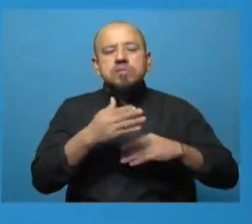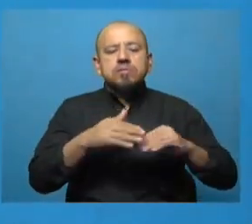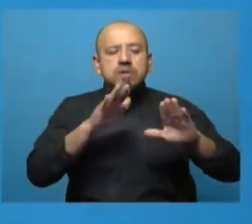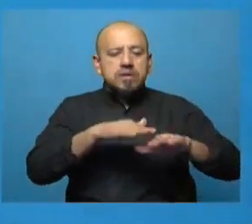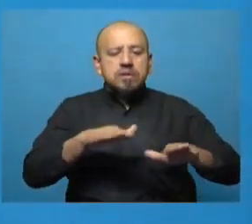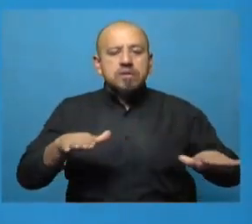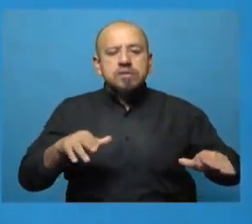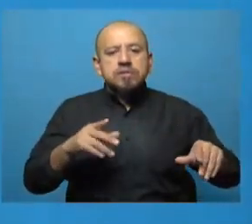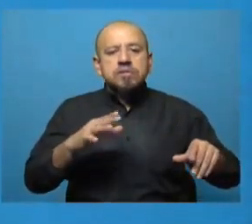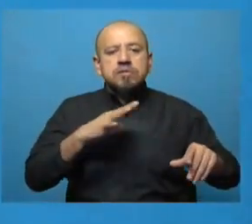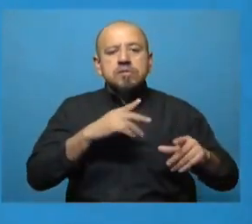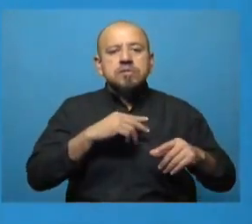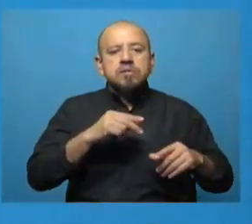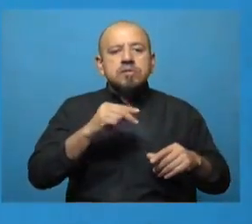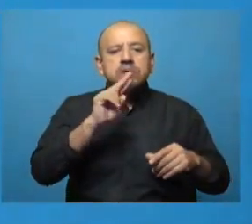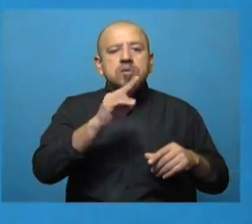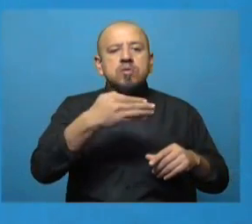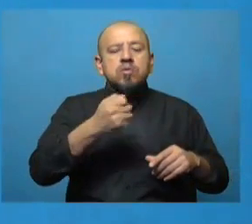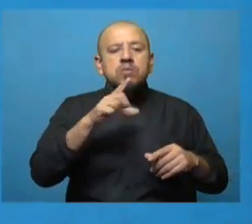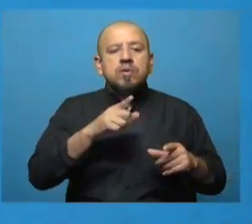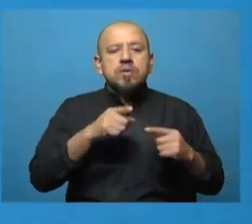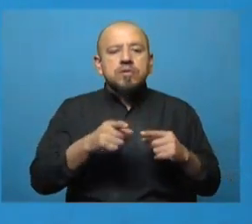niños tocaba Igual